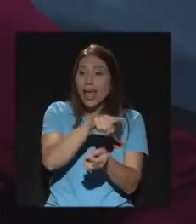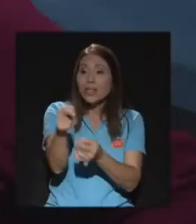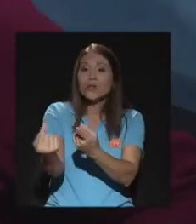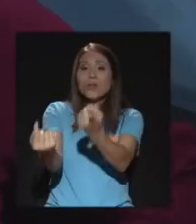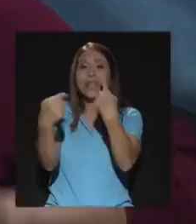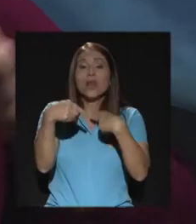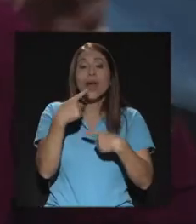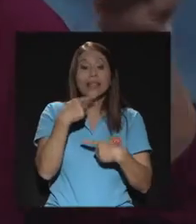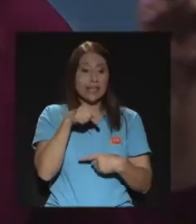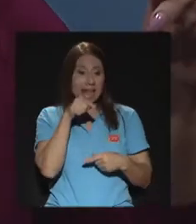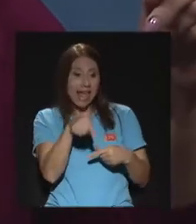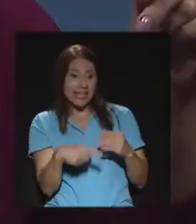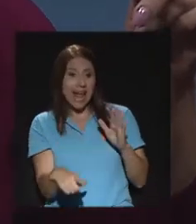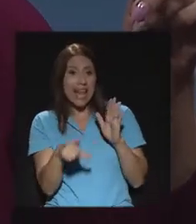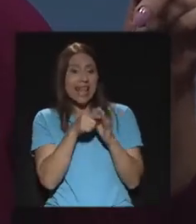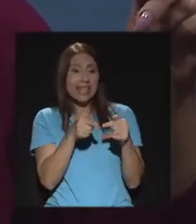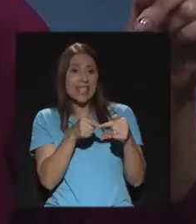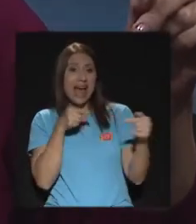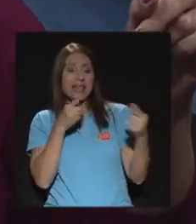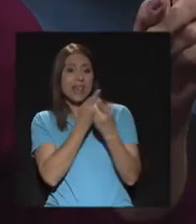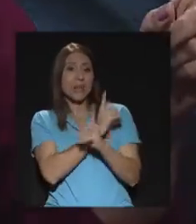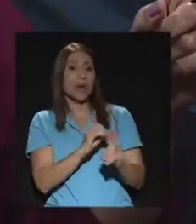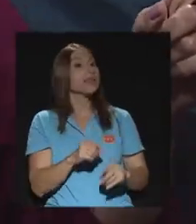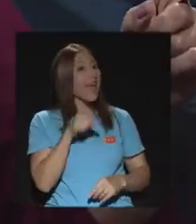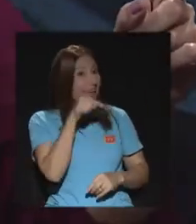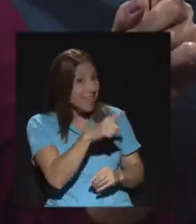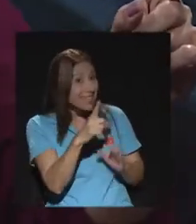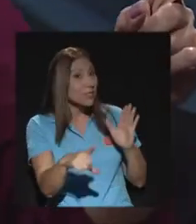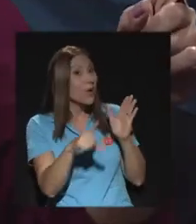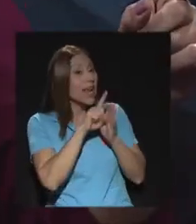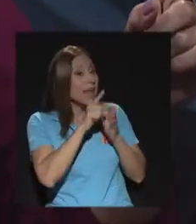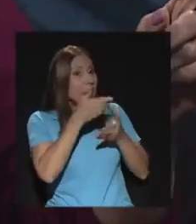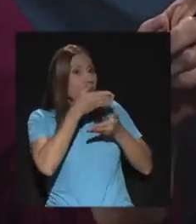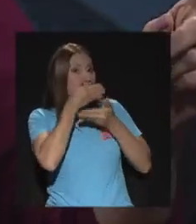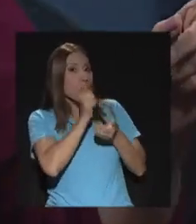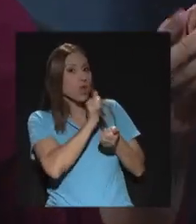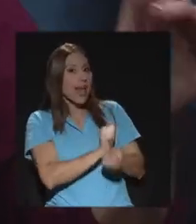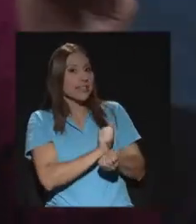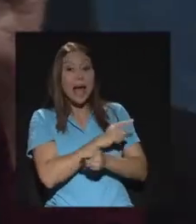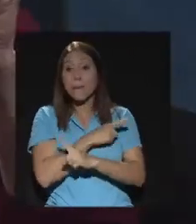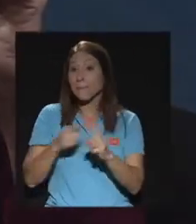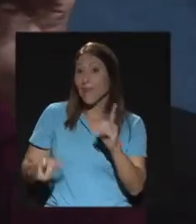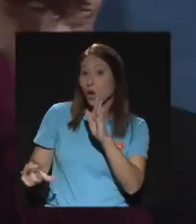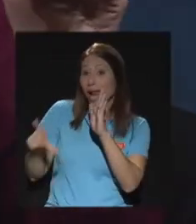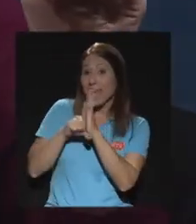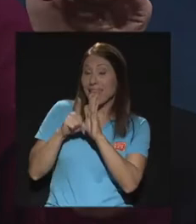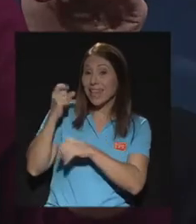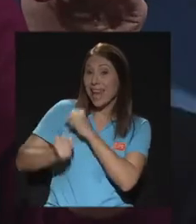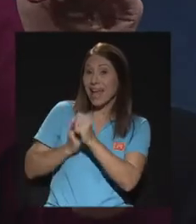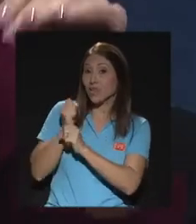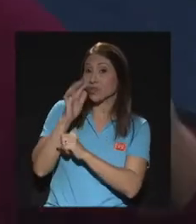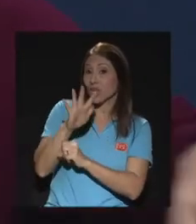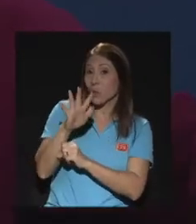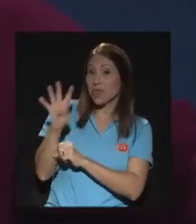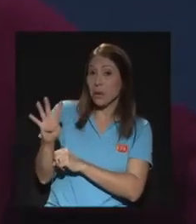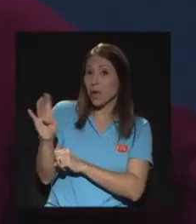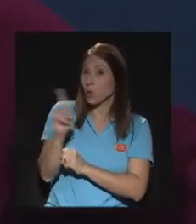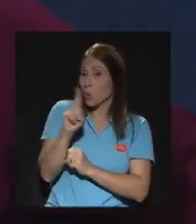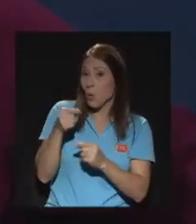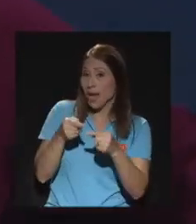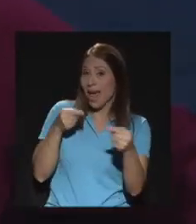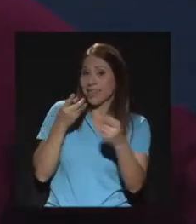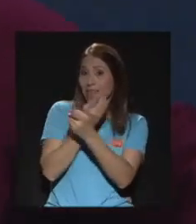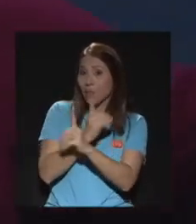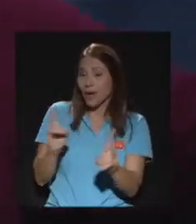era antidemocrática. Era la ley mordaza. Pero la ley del 54 no era antidemocrática, porque propiciaba un estado de cosas bajo